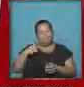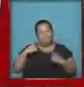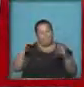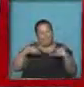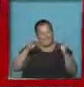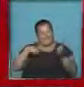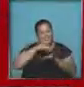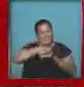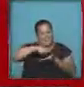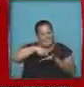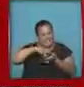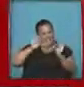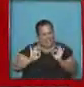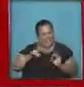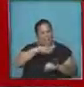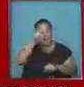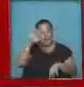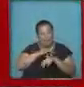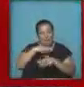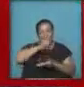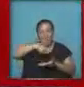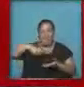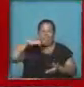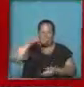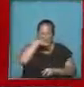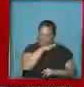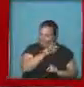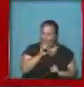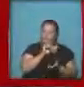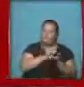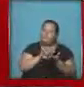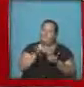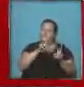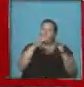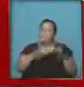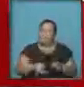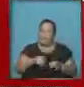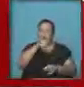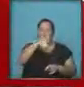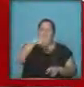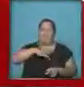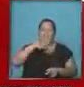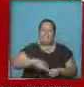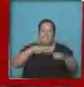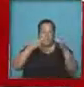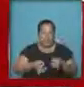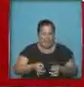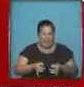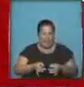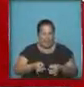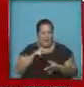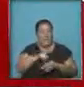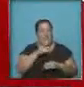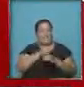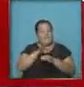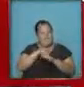porque considero escribir con buena letra. Sí. Que se escriba con buena letra y estar seguros que ha sido interpretada correctamente esa indicación